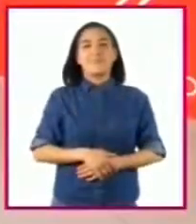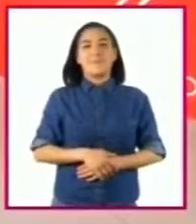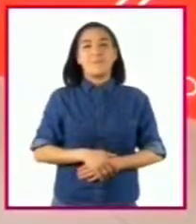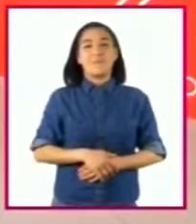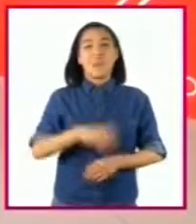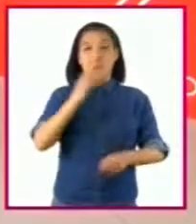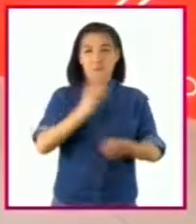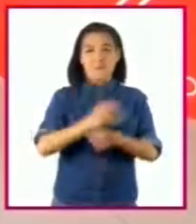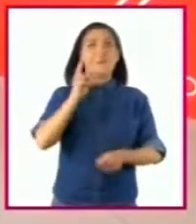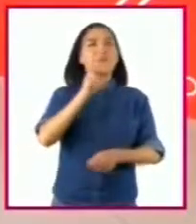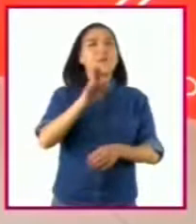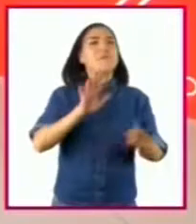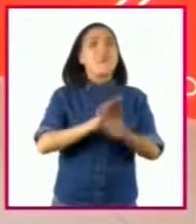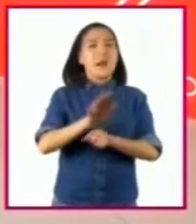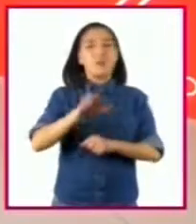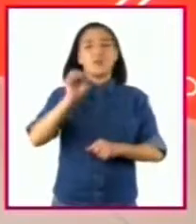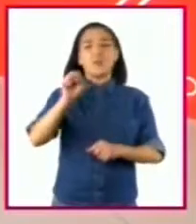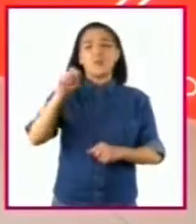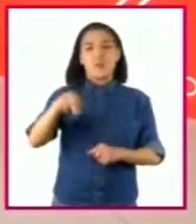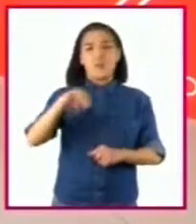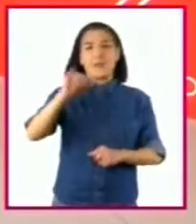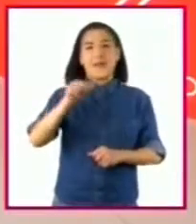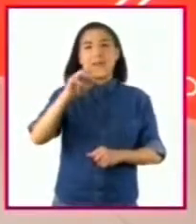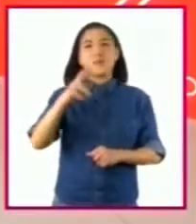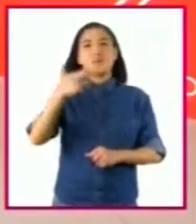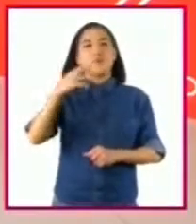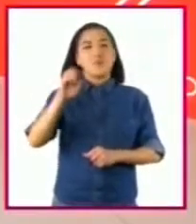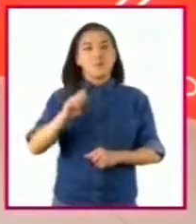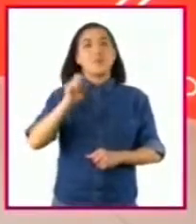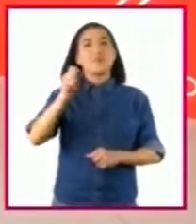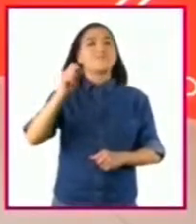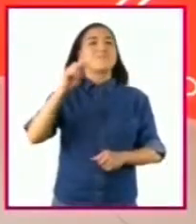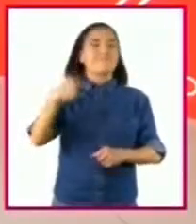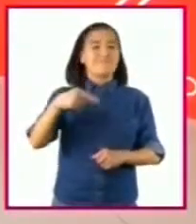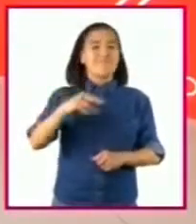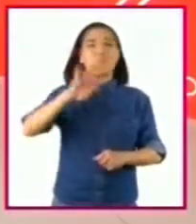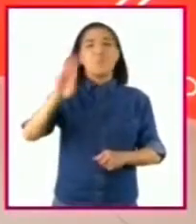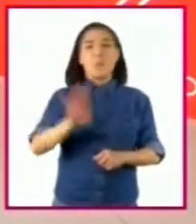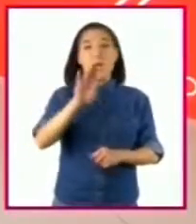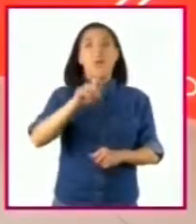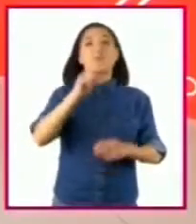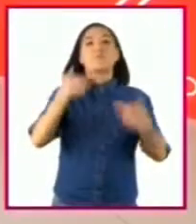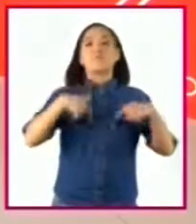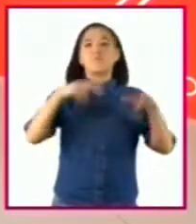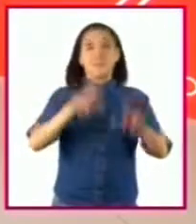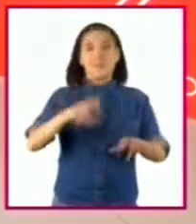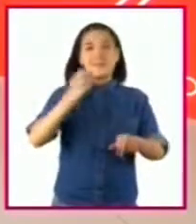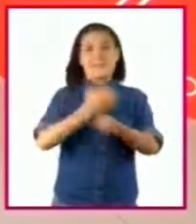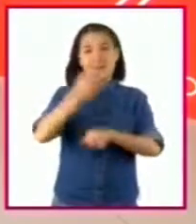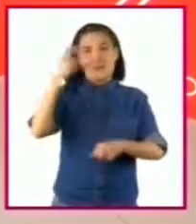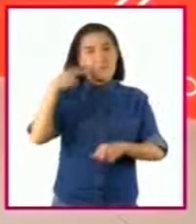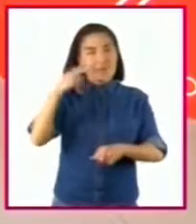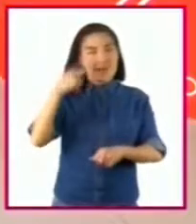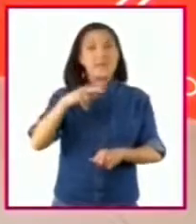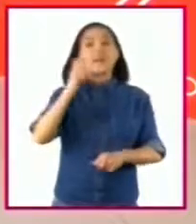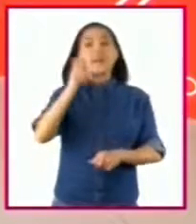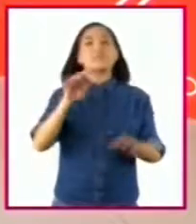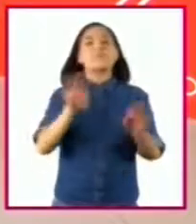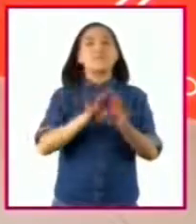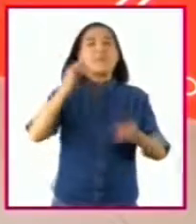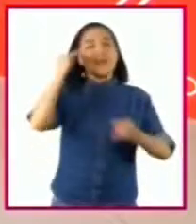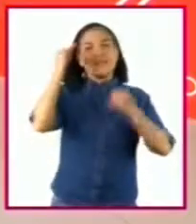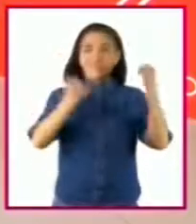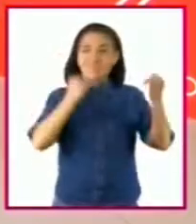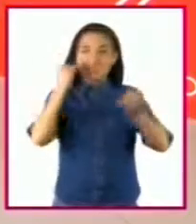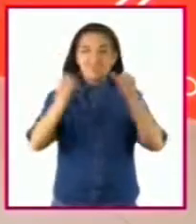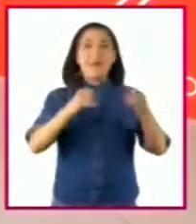que escuchamos fue el son jarocho La Bruja, representativo del estado de Veracruz, el cual puede llevarnos a imaginar